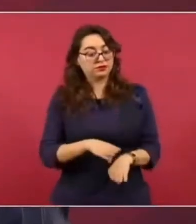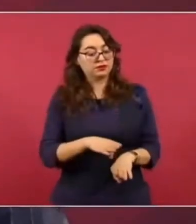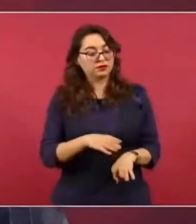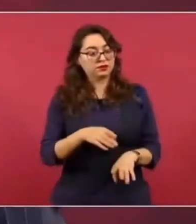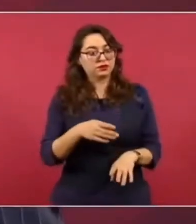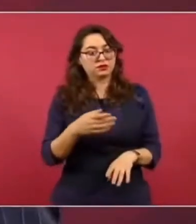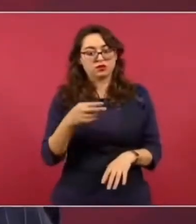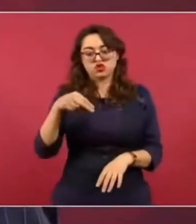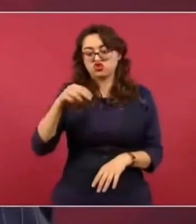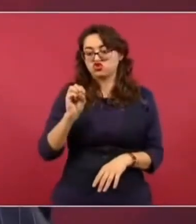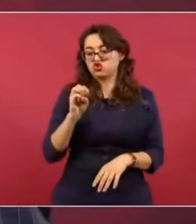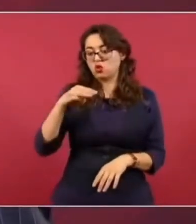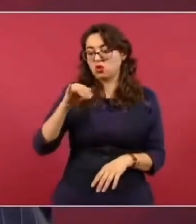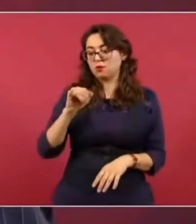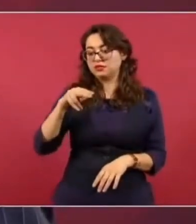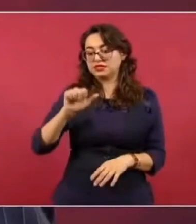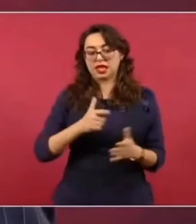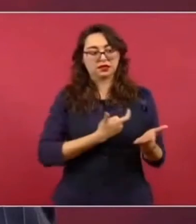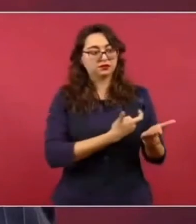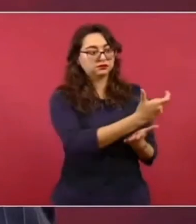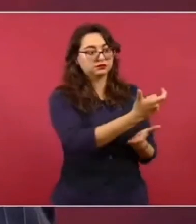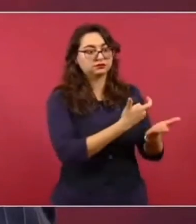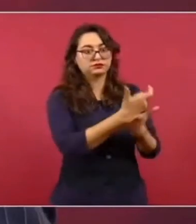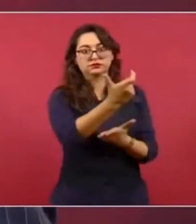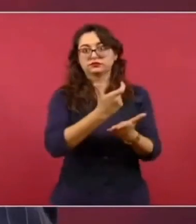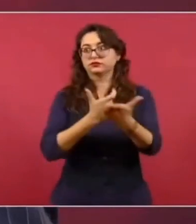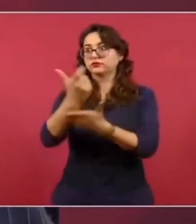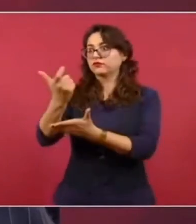Todo eso es comisión.